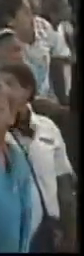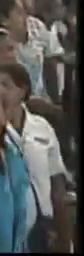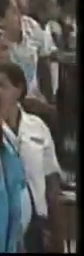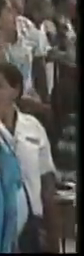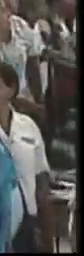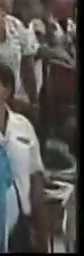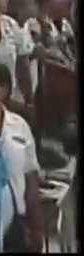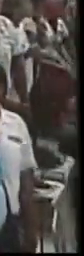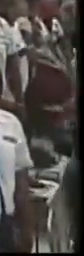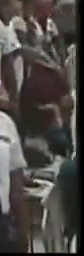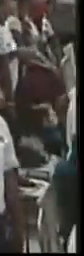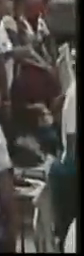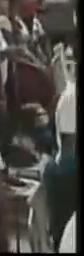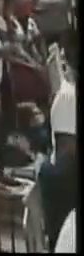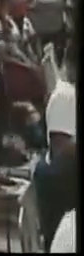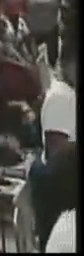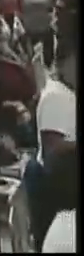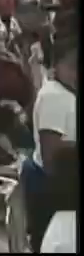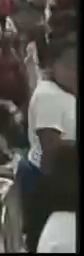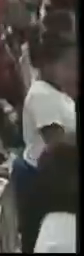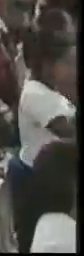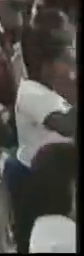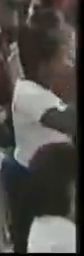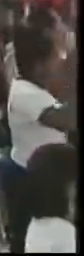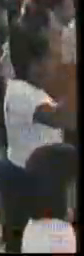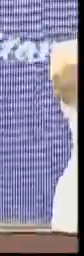Señoras, señores, muy buenos días.